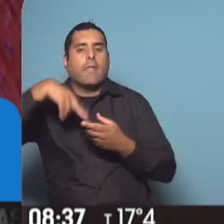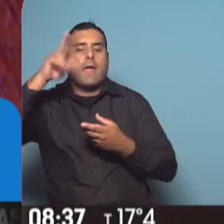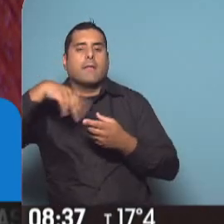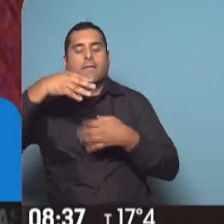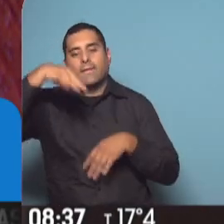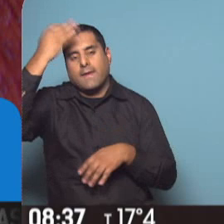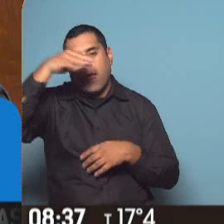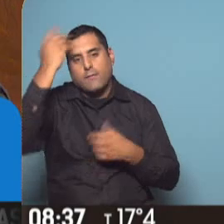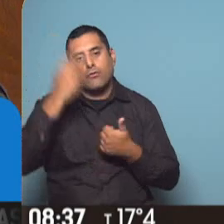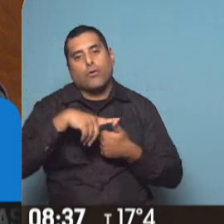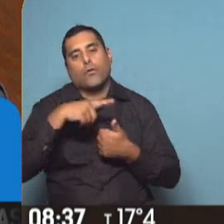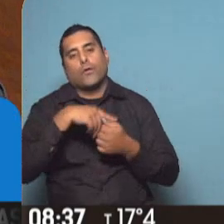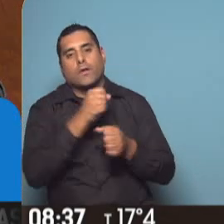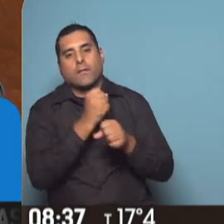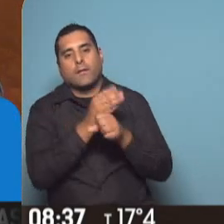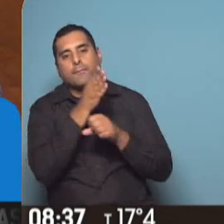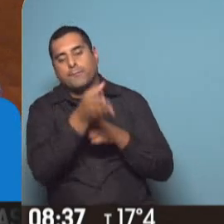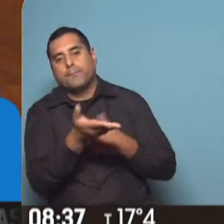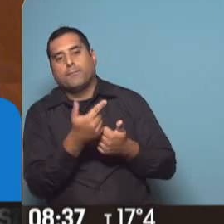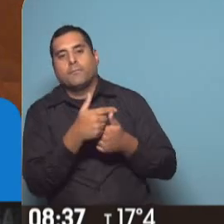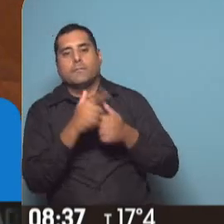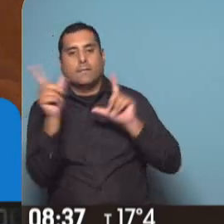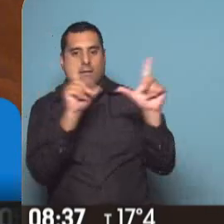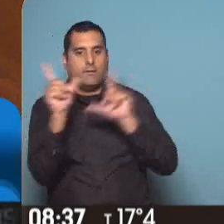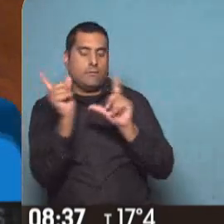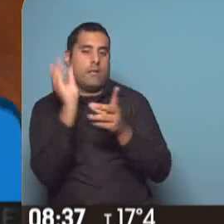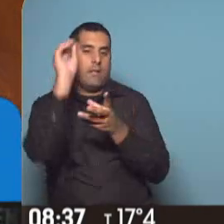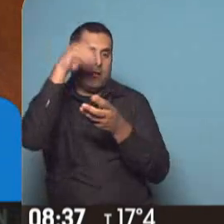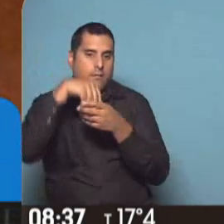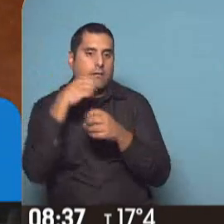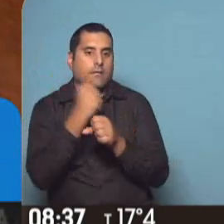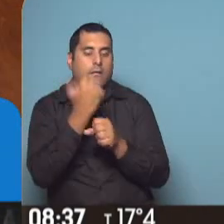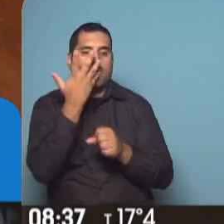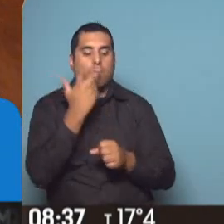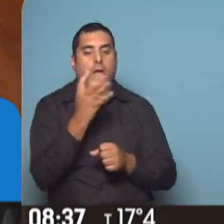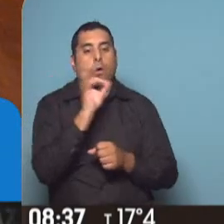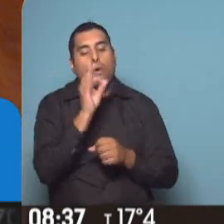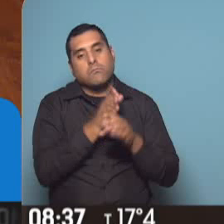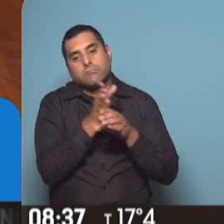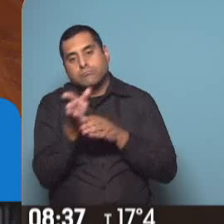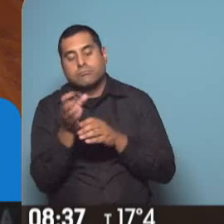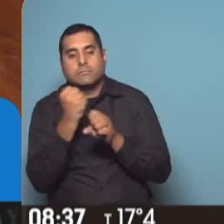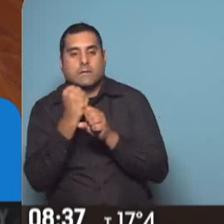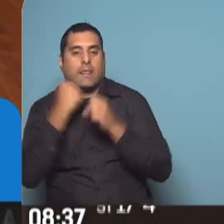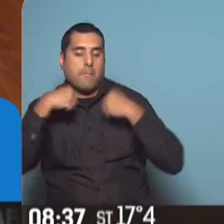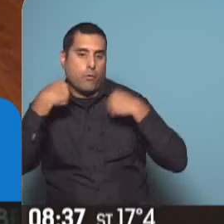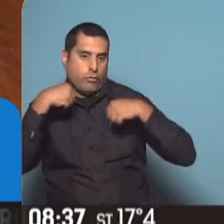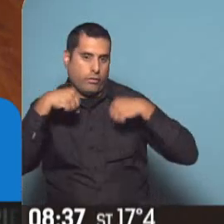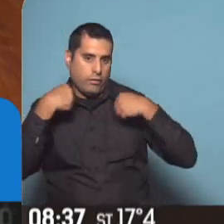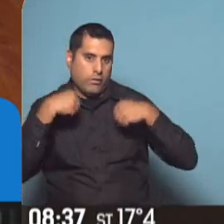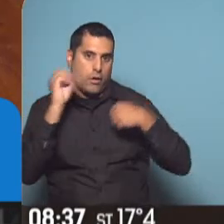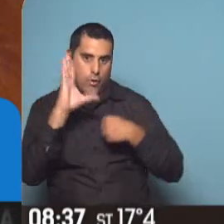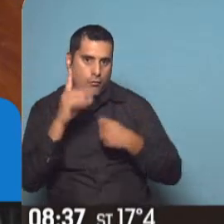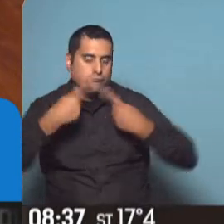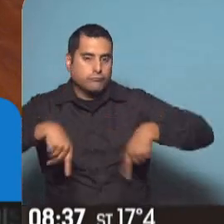teatros entre lo que son estudios de televisión si es la parte deportiva dentro de lo que son los lugares del deporte cosa